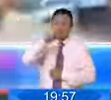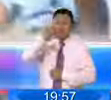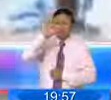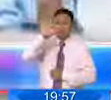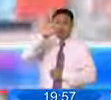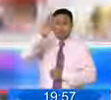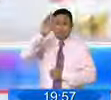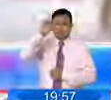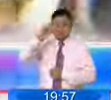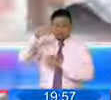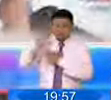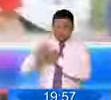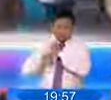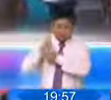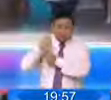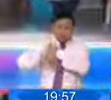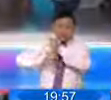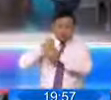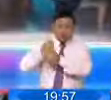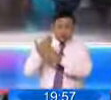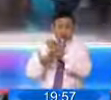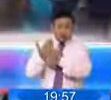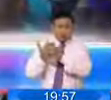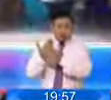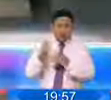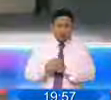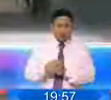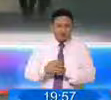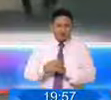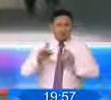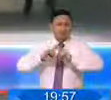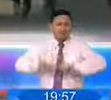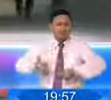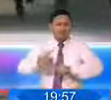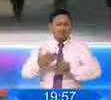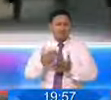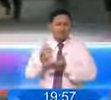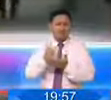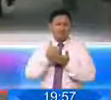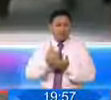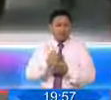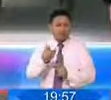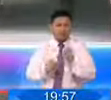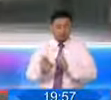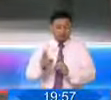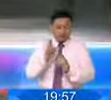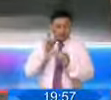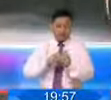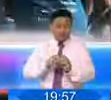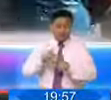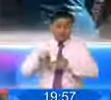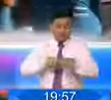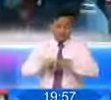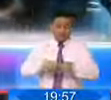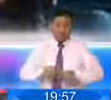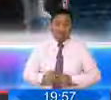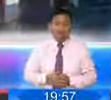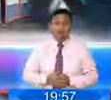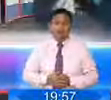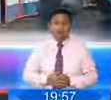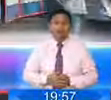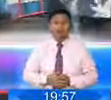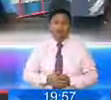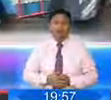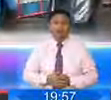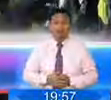1960, año a año se renueva y ofrece un sinfín de opciones a los deportistas que participan de la competencia.